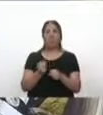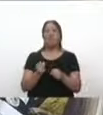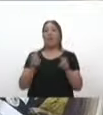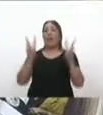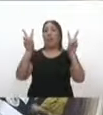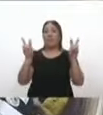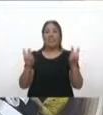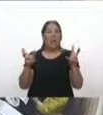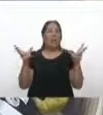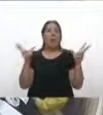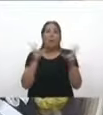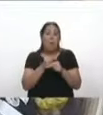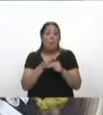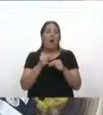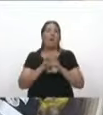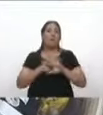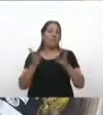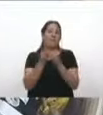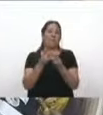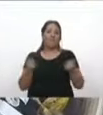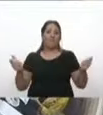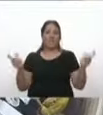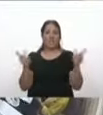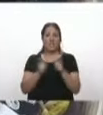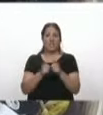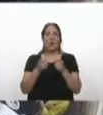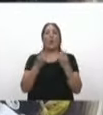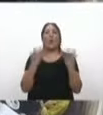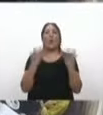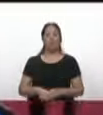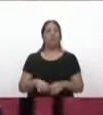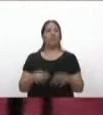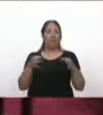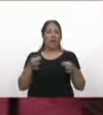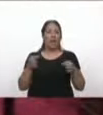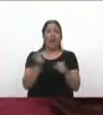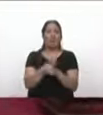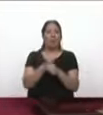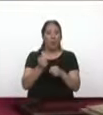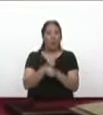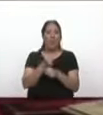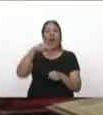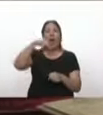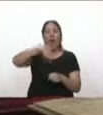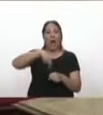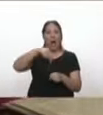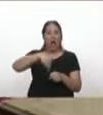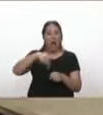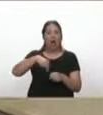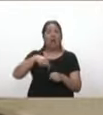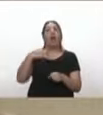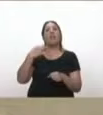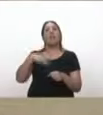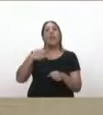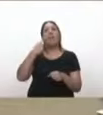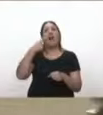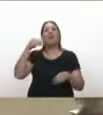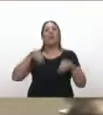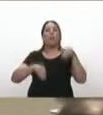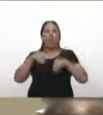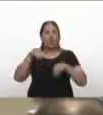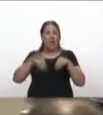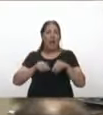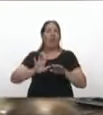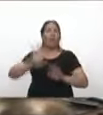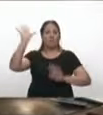30%. Más bueno, que te duplicaste. Lo que se justificaban ayer tratando de culpar al gobierno, diciendo esto pasó porque